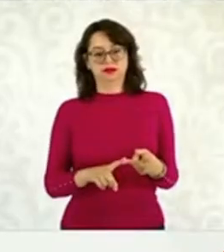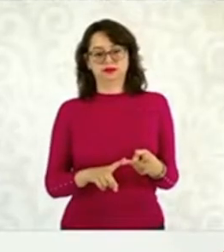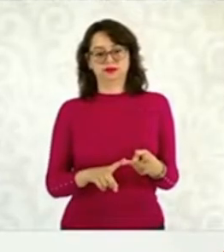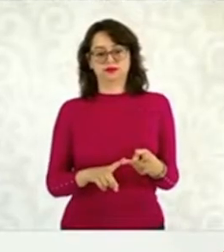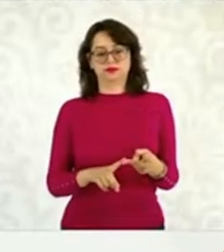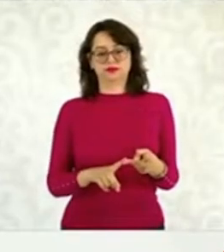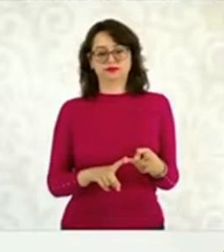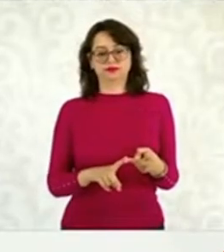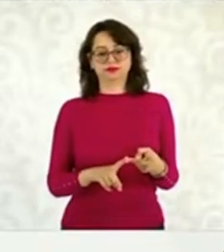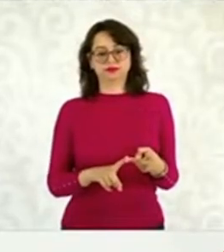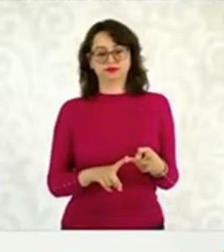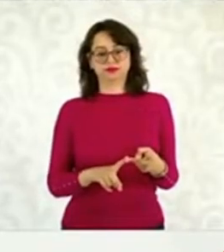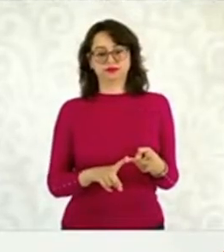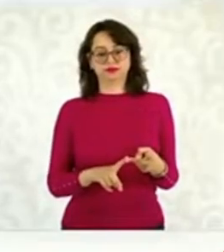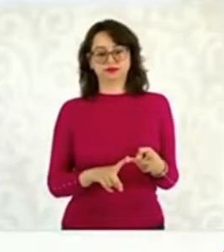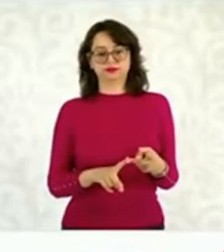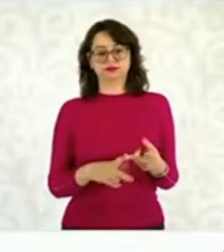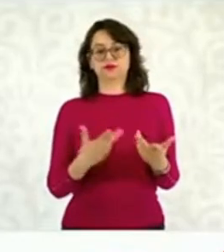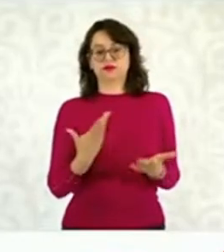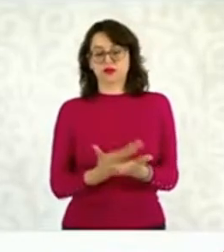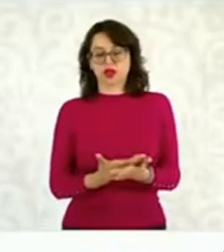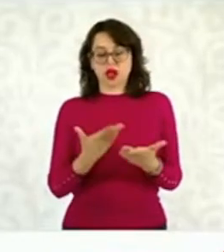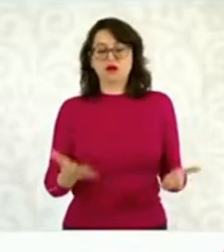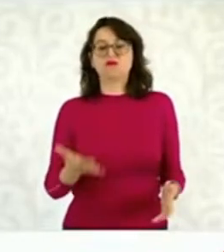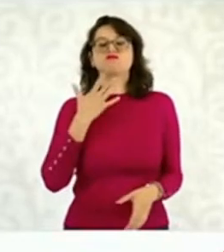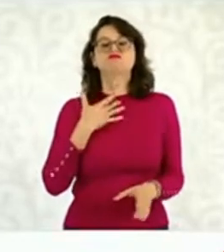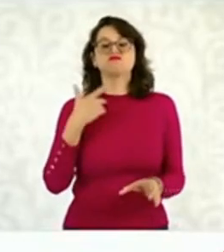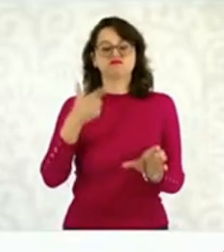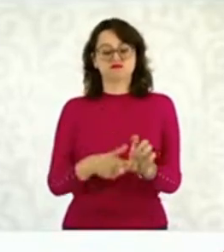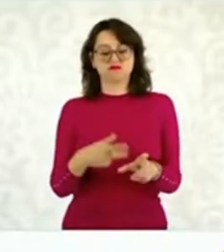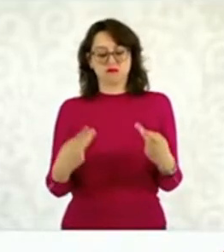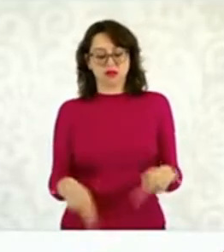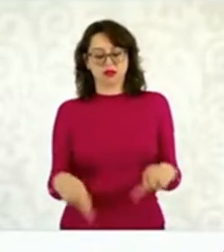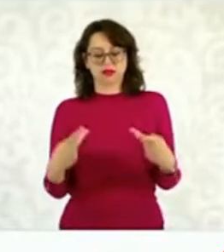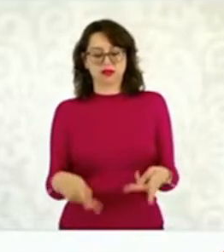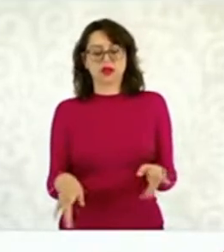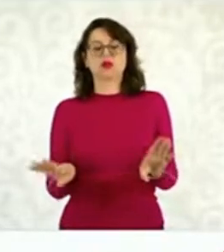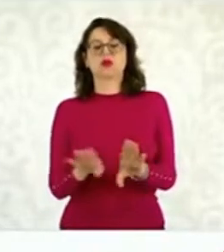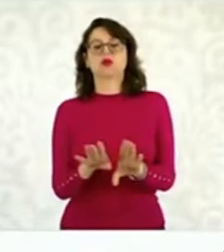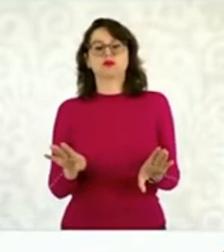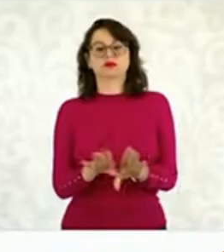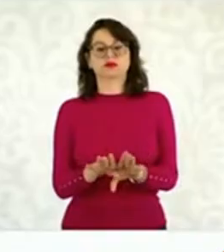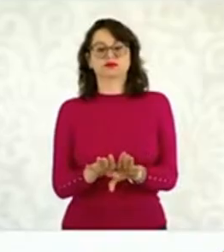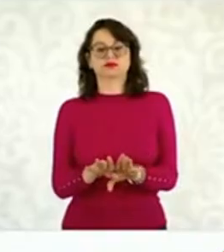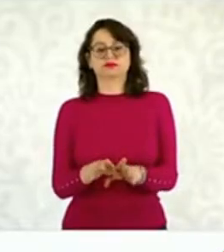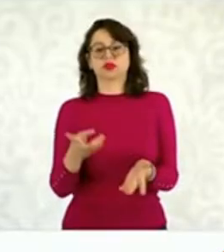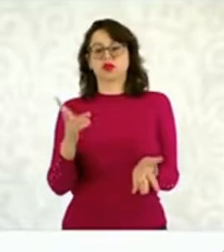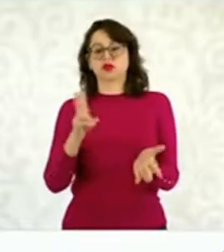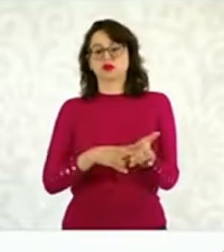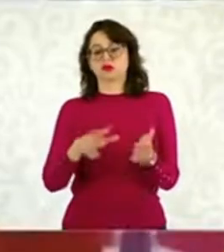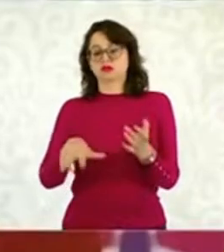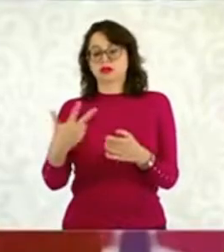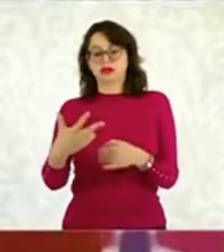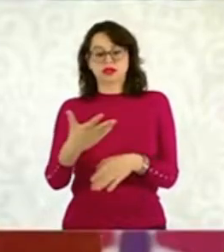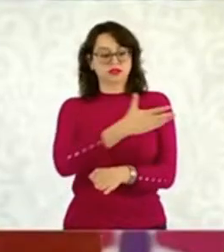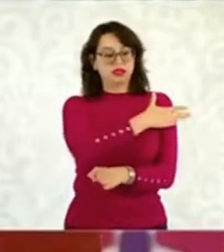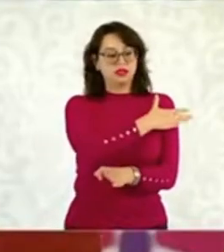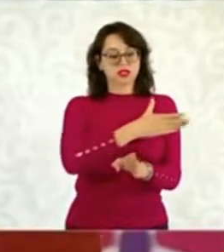la venta de combustible en México, pues hasta el 2013, si recuerdan, pues solo había gasolineras de